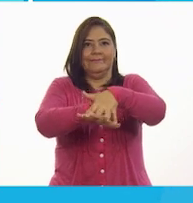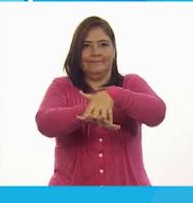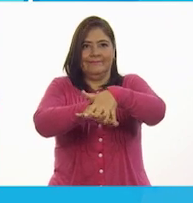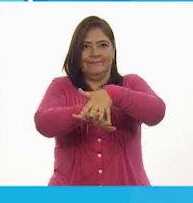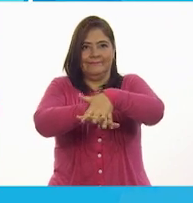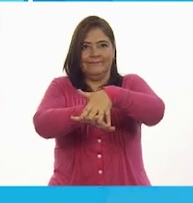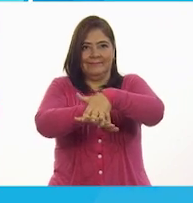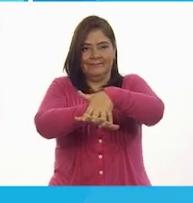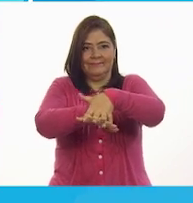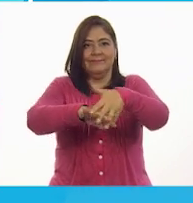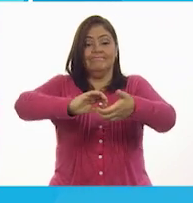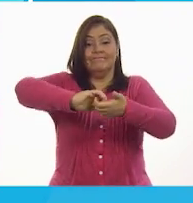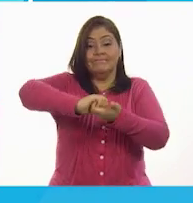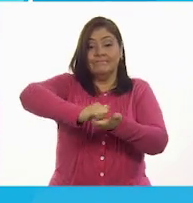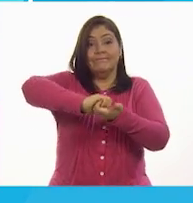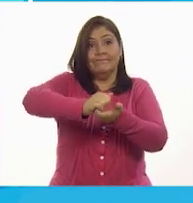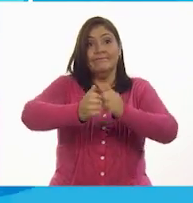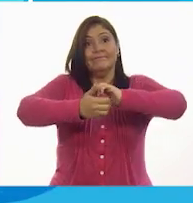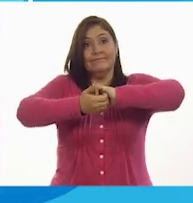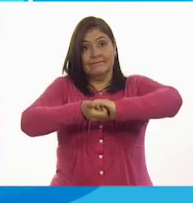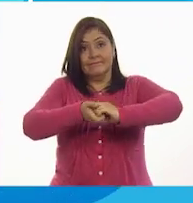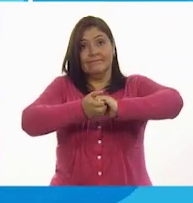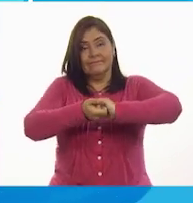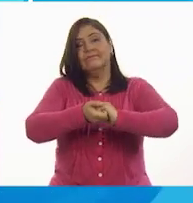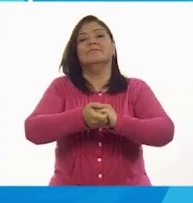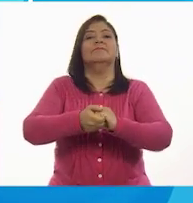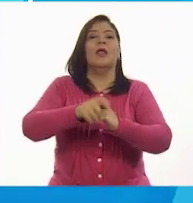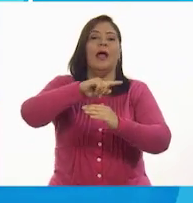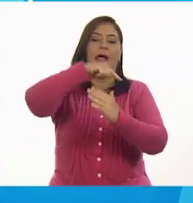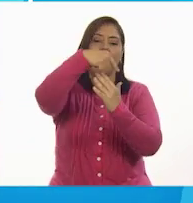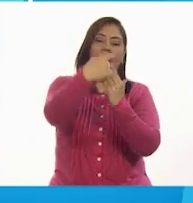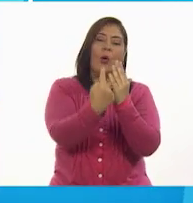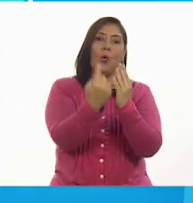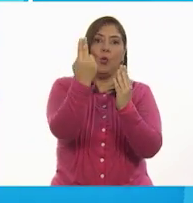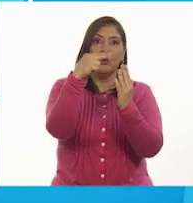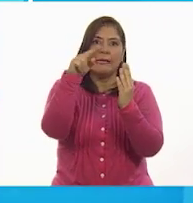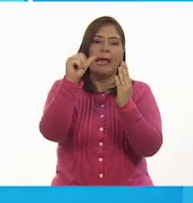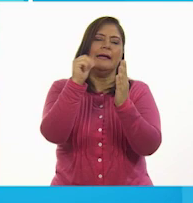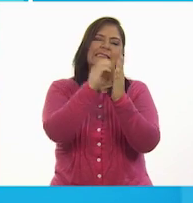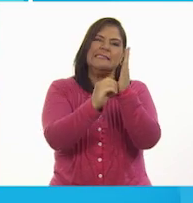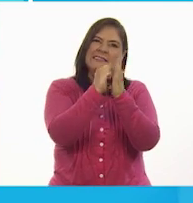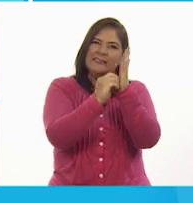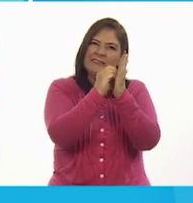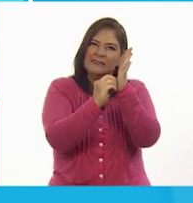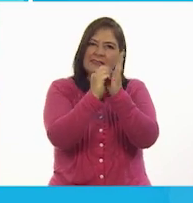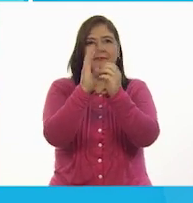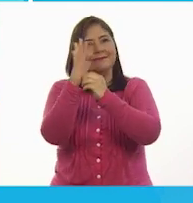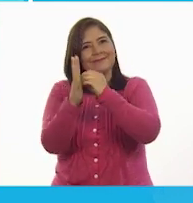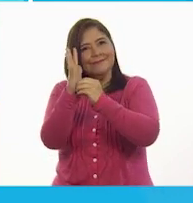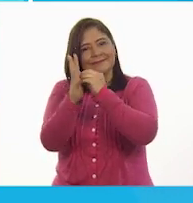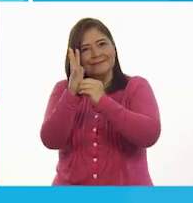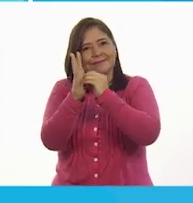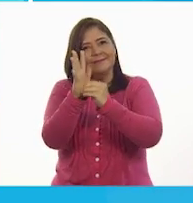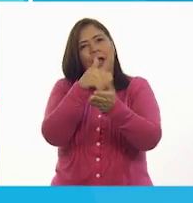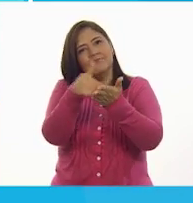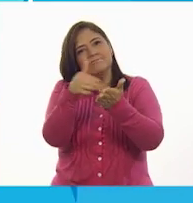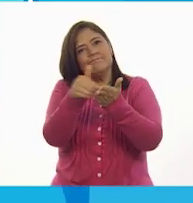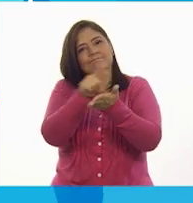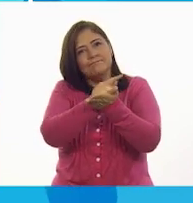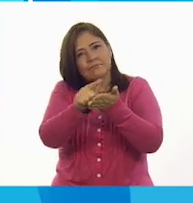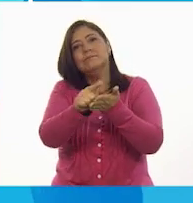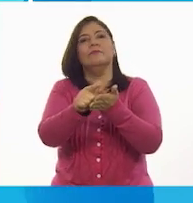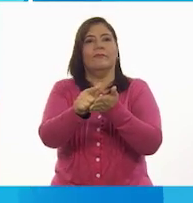la otra mano. Frota los dedos. Ahora haz como que rasguñas la palma de tus manos para lavar tus